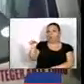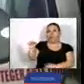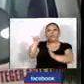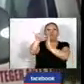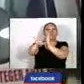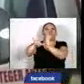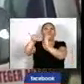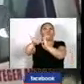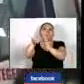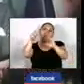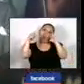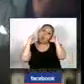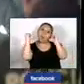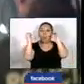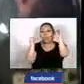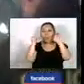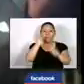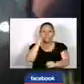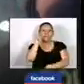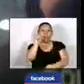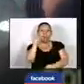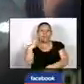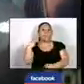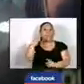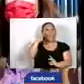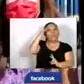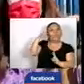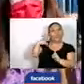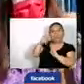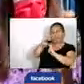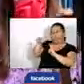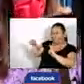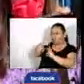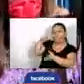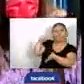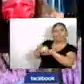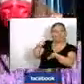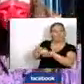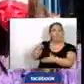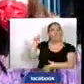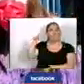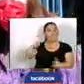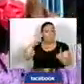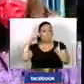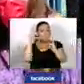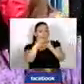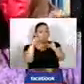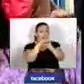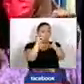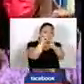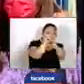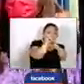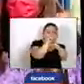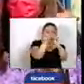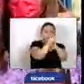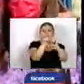fue capturado tras las denuncias de acoso en contra de Daniela Genovés, excandidata del partido